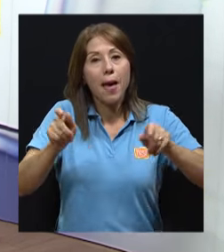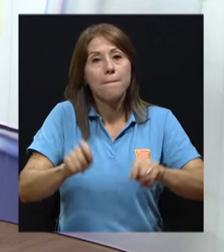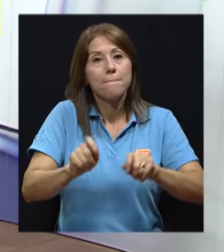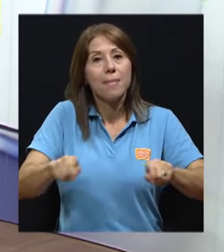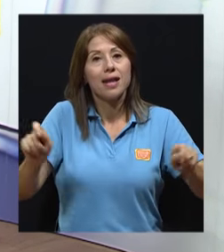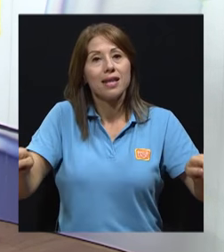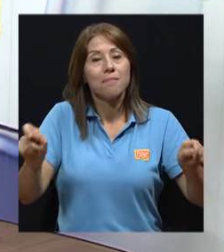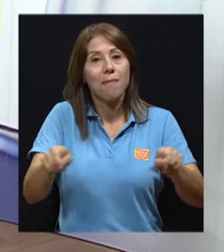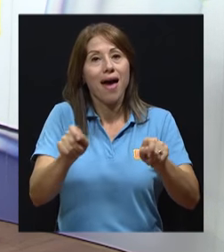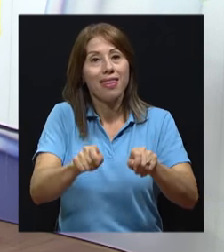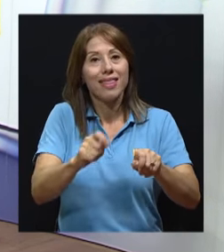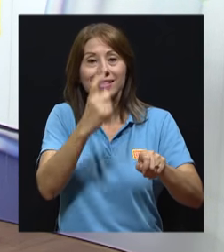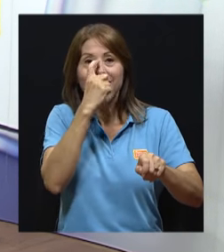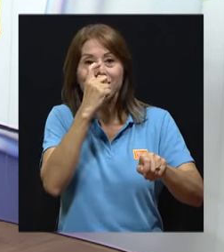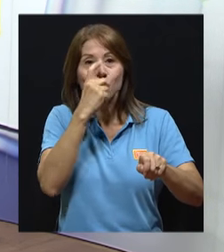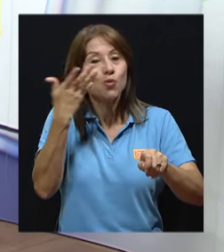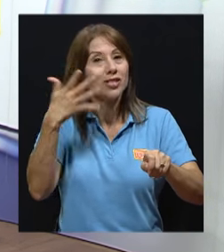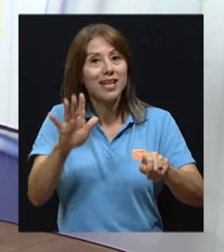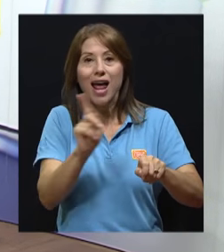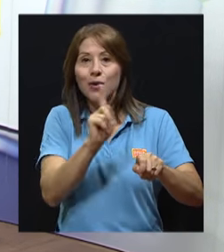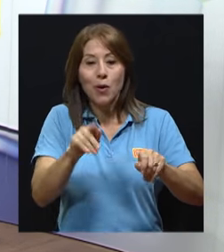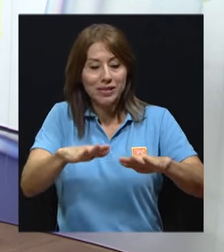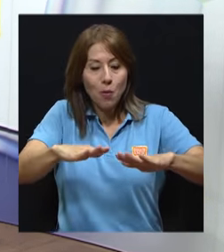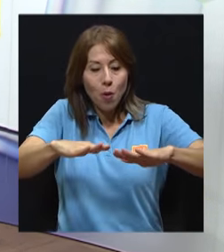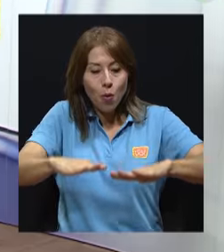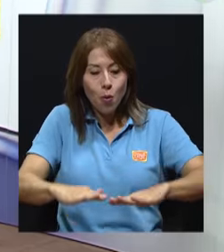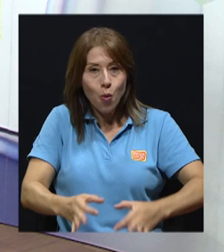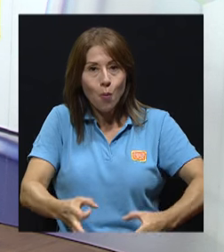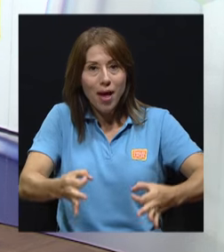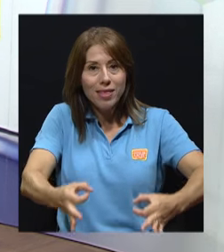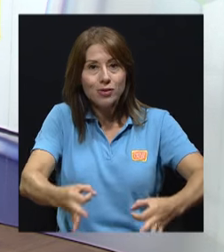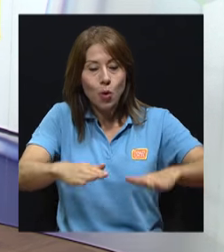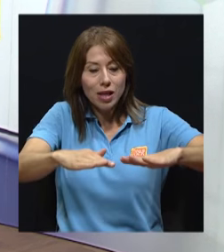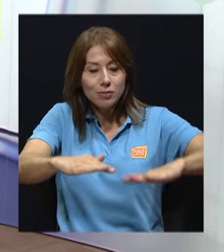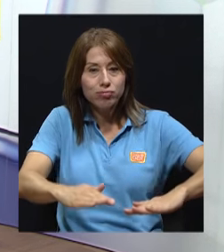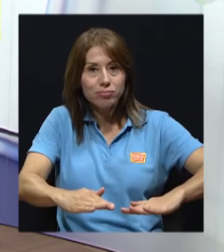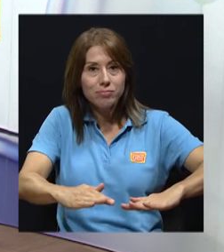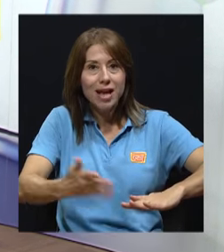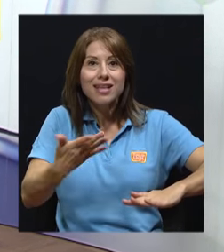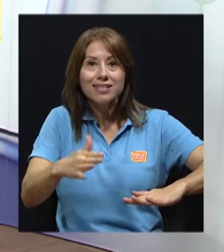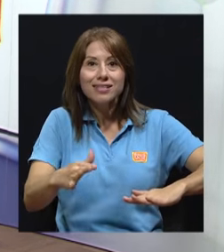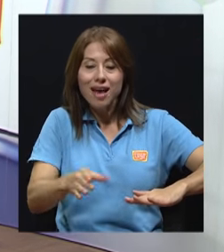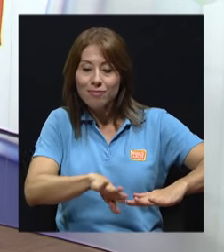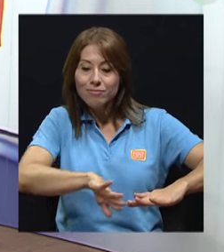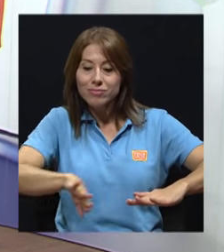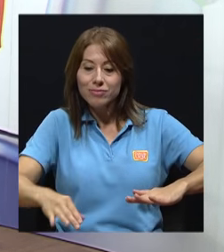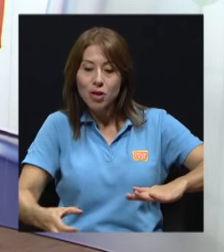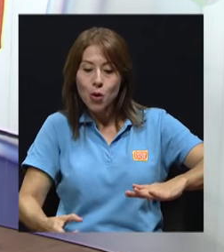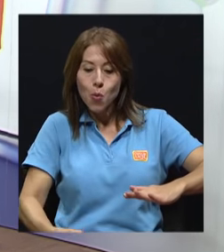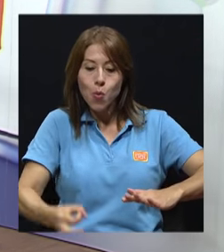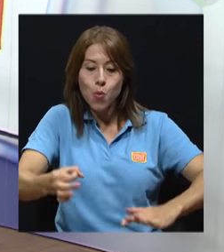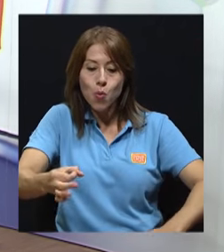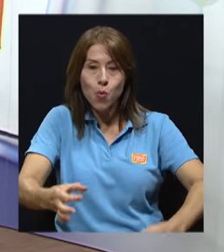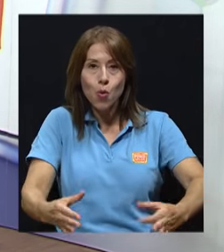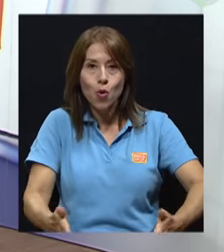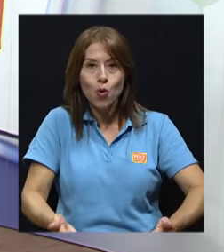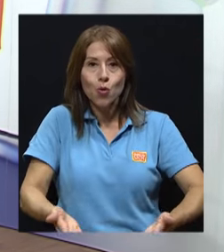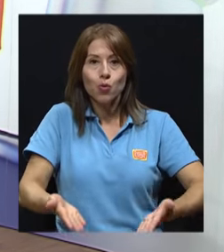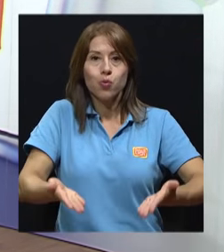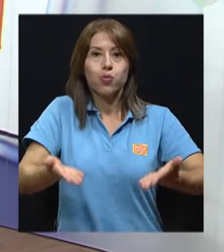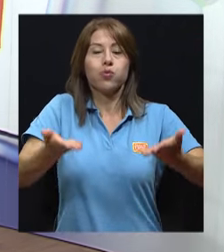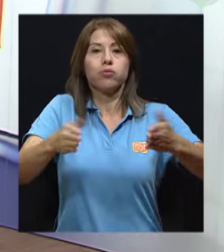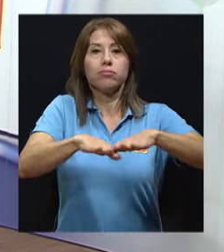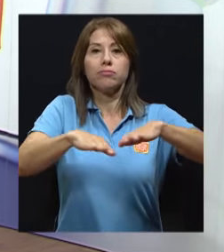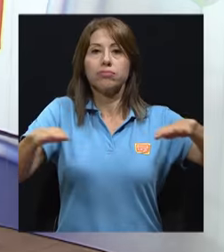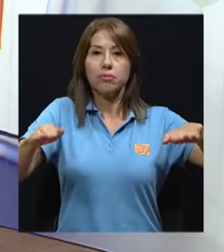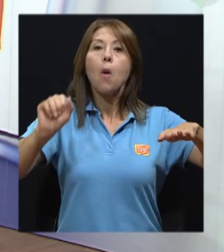decaso Deja las patas cortas le suben las patas y ya queda la Marimba a tamaño